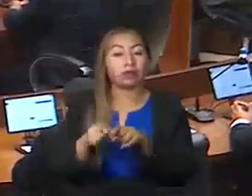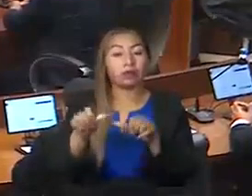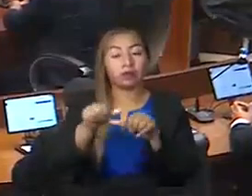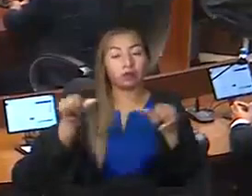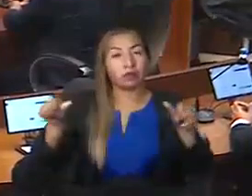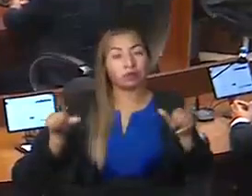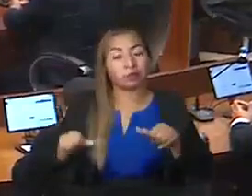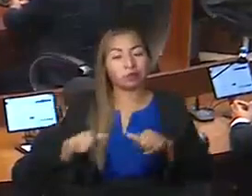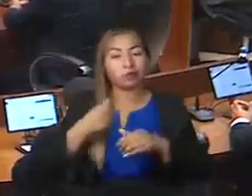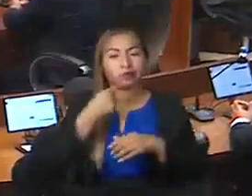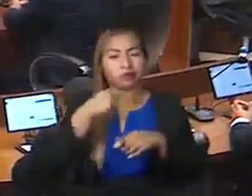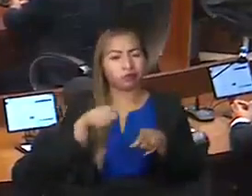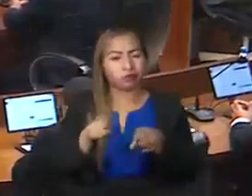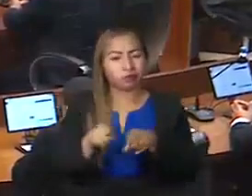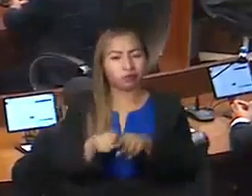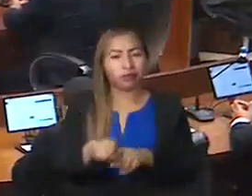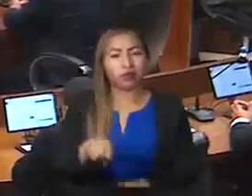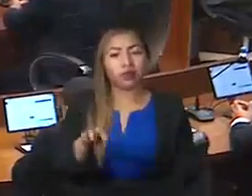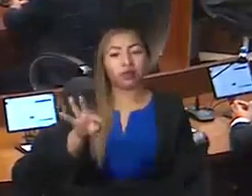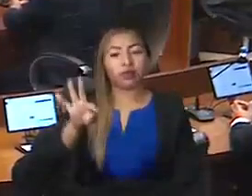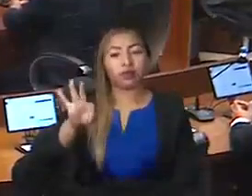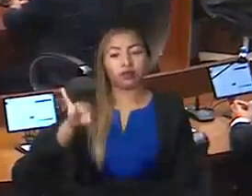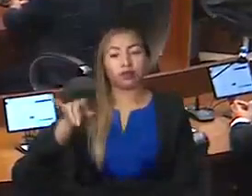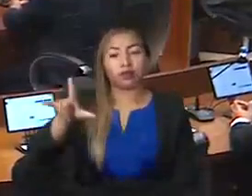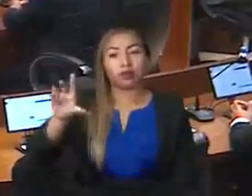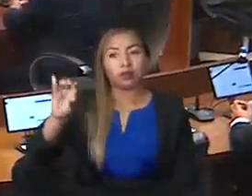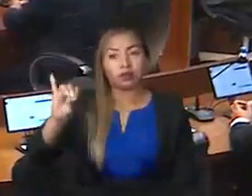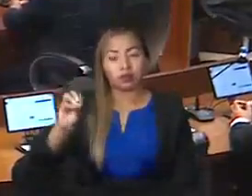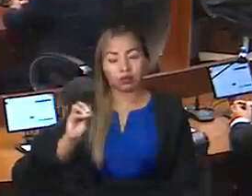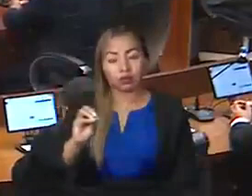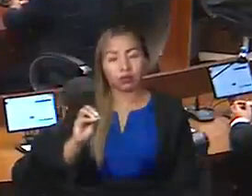Honorable señor Dilio Arcia, Fiscal Electoral.